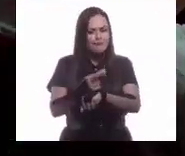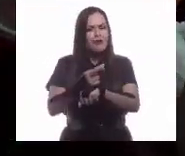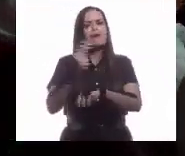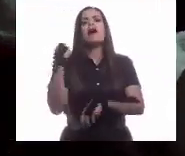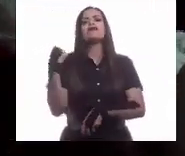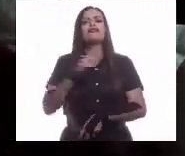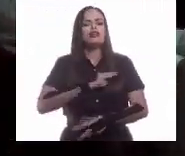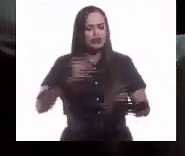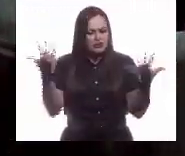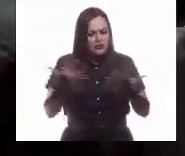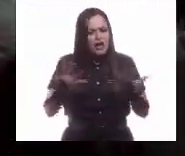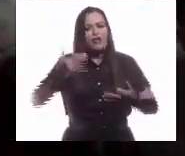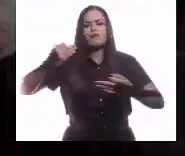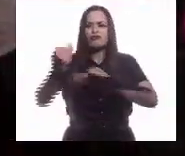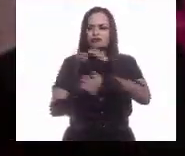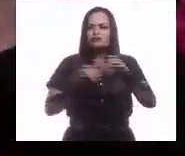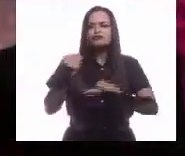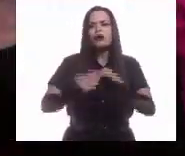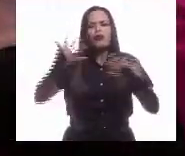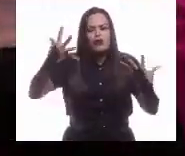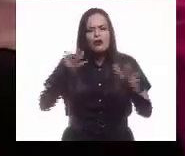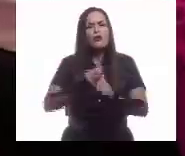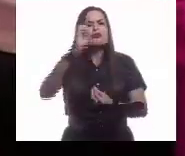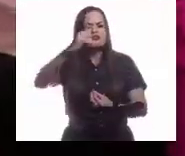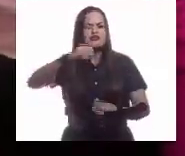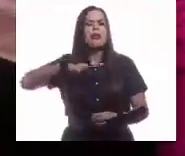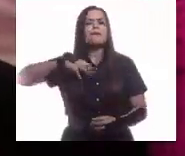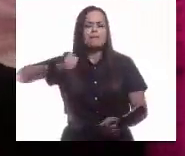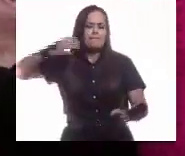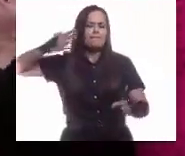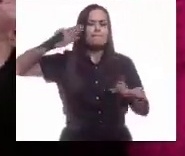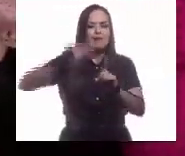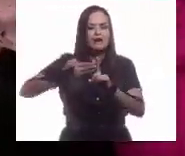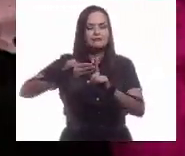faena completa y juntos vamos a lograrlo.